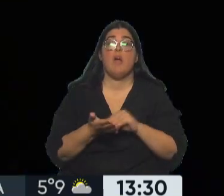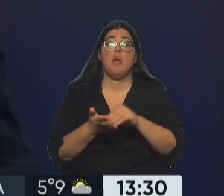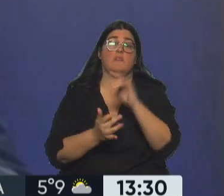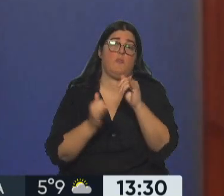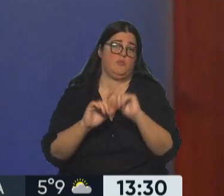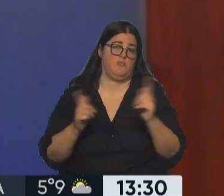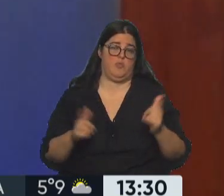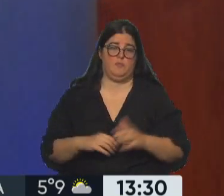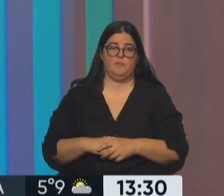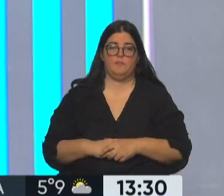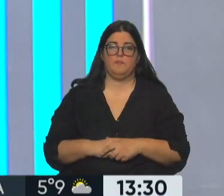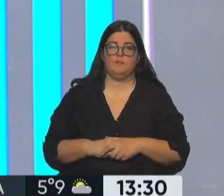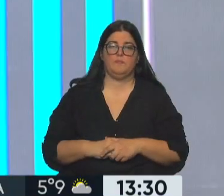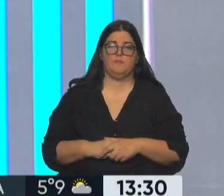information.